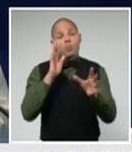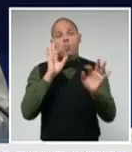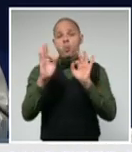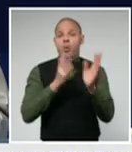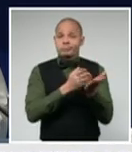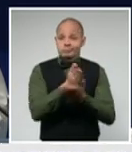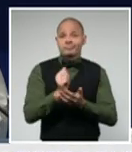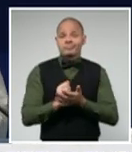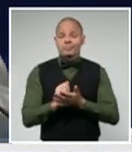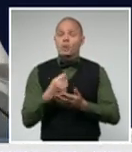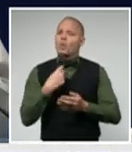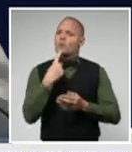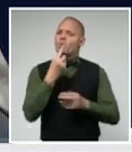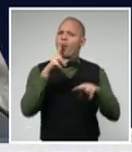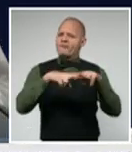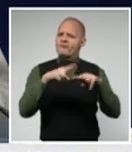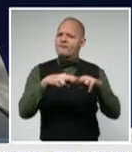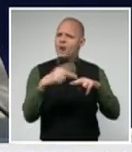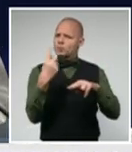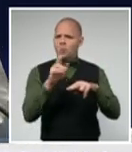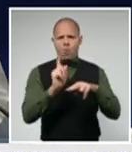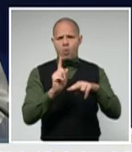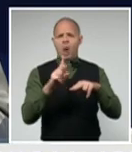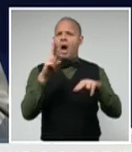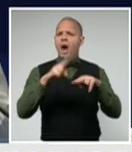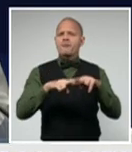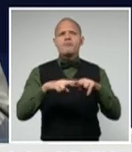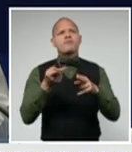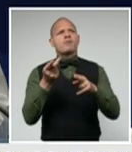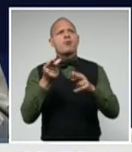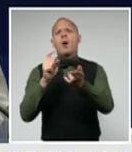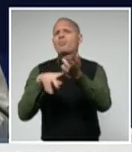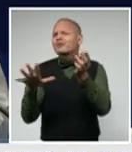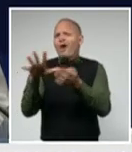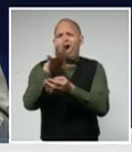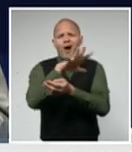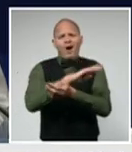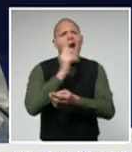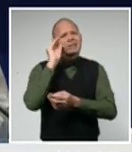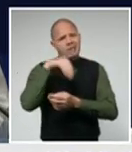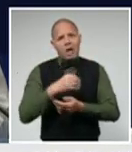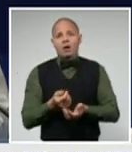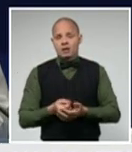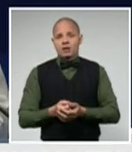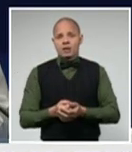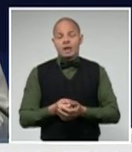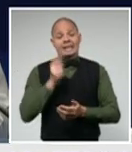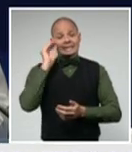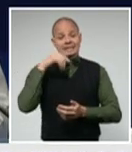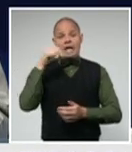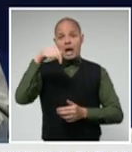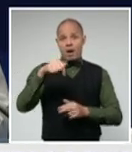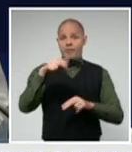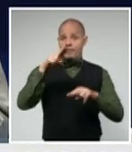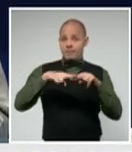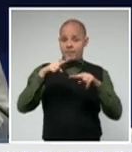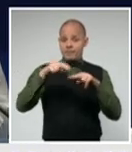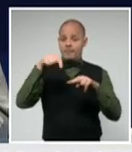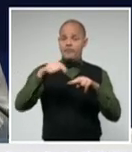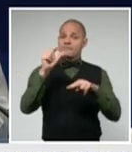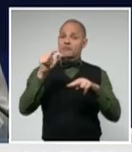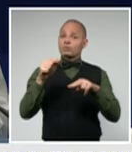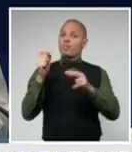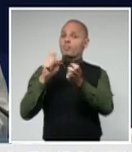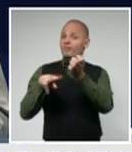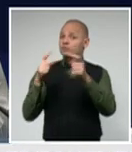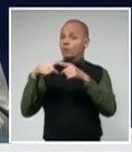vienen a veces personas, aunque la entrada y salida de La Habana no está permitida todavía, pero todos los cubanos